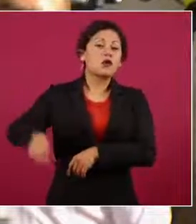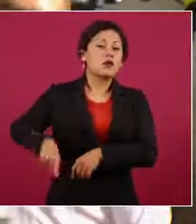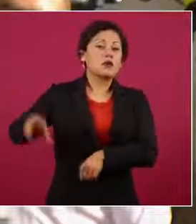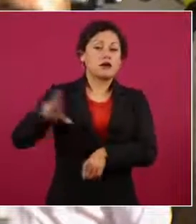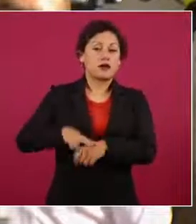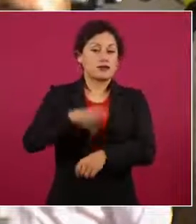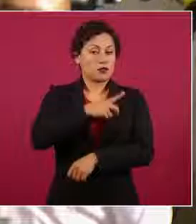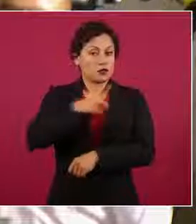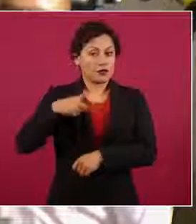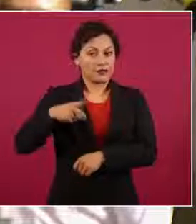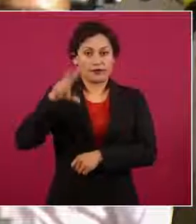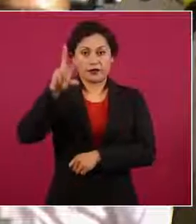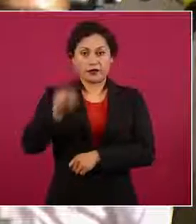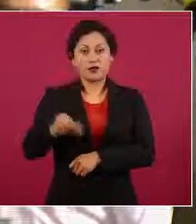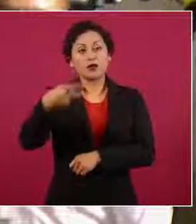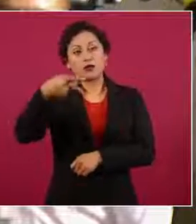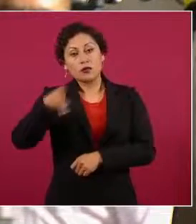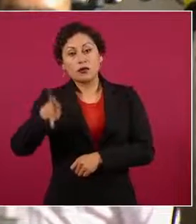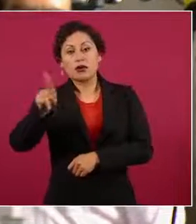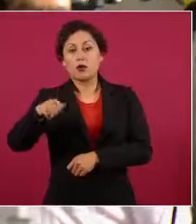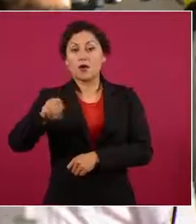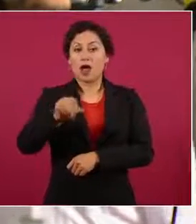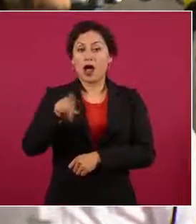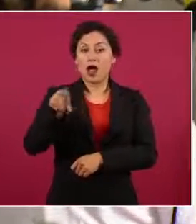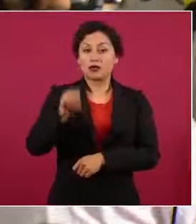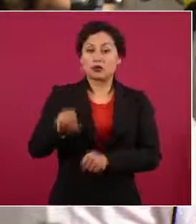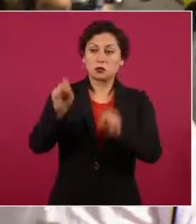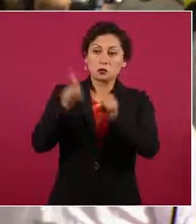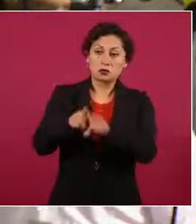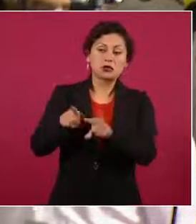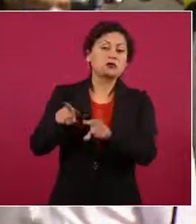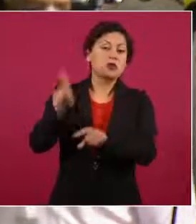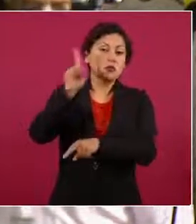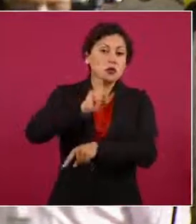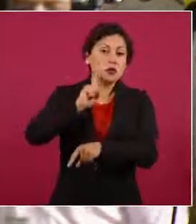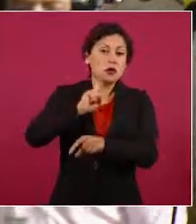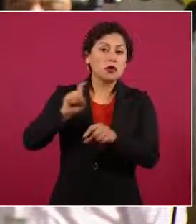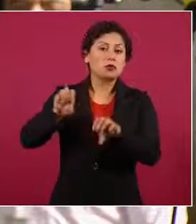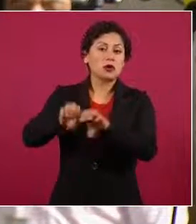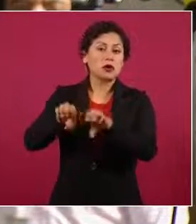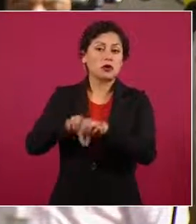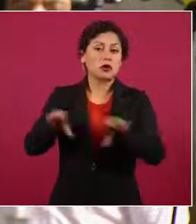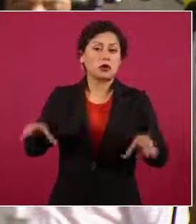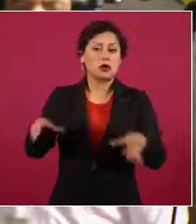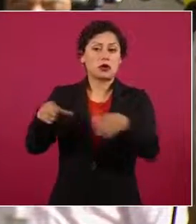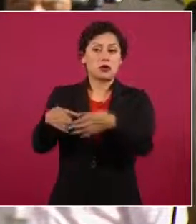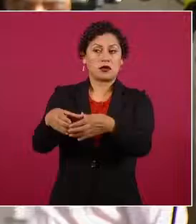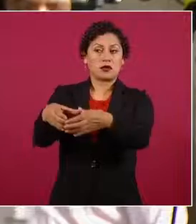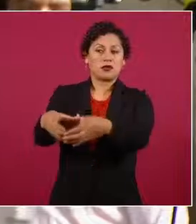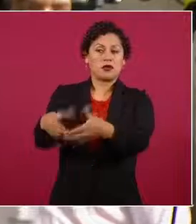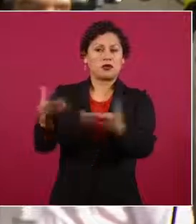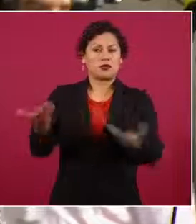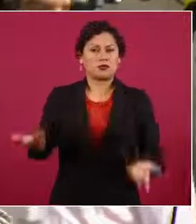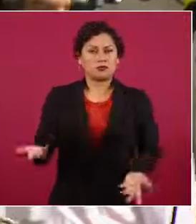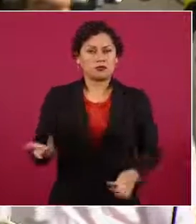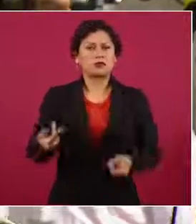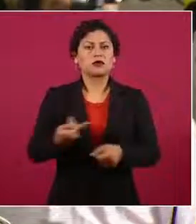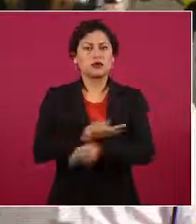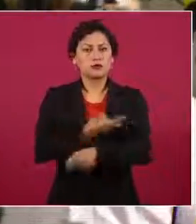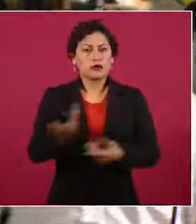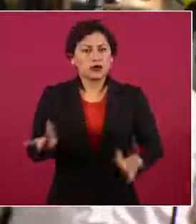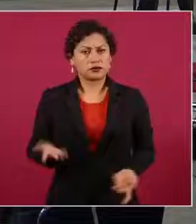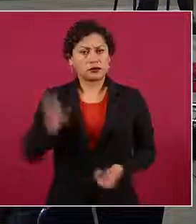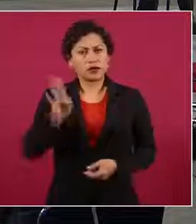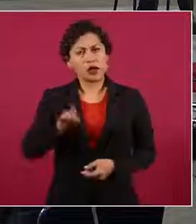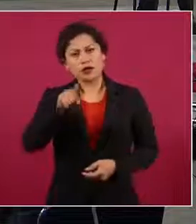no ha removido a Alejandra del Moral de su gabinete, y eso podría considerarse como una declaración de guerra, por así decirlo, contra el Palacio